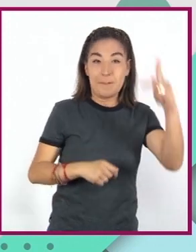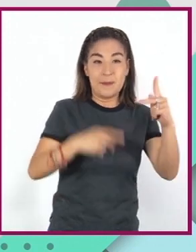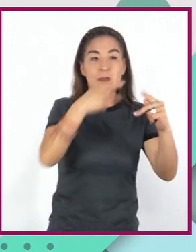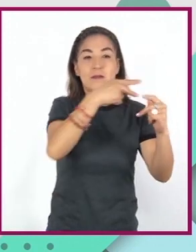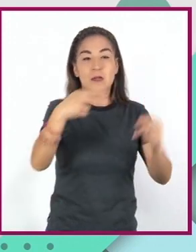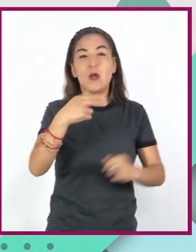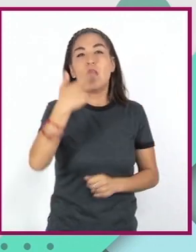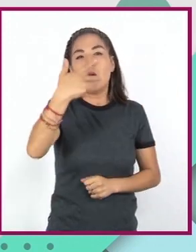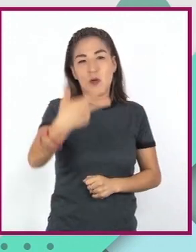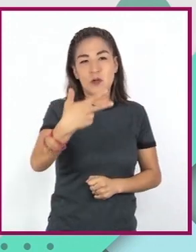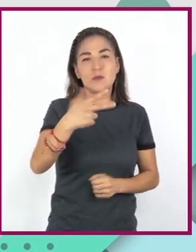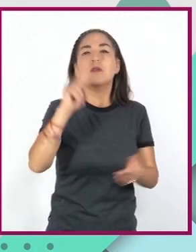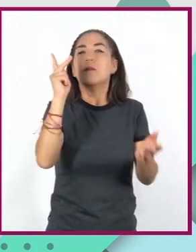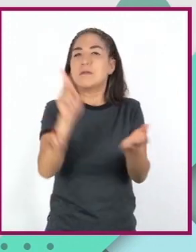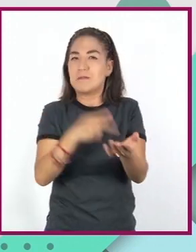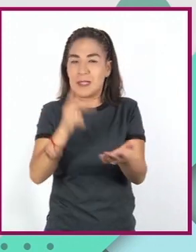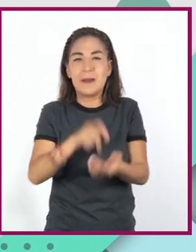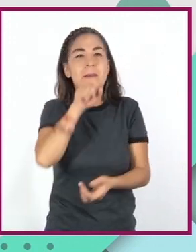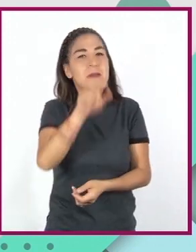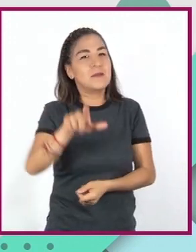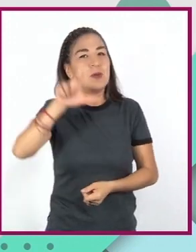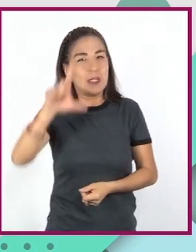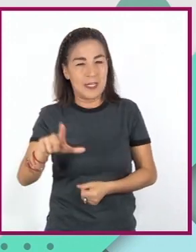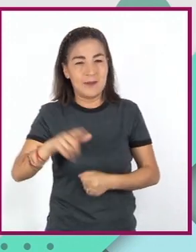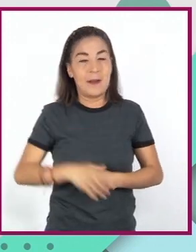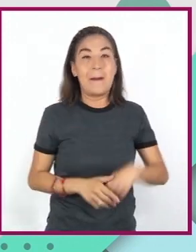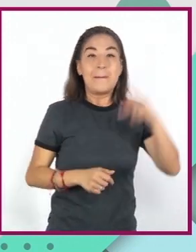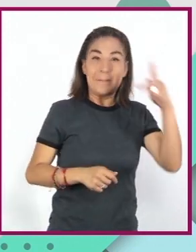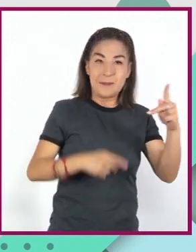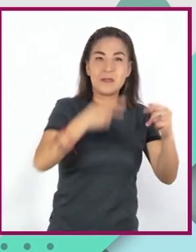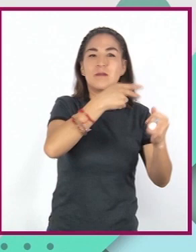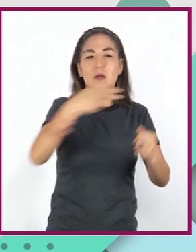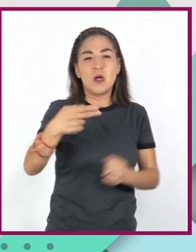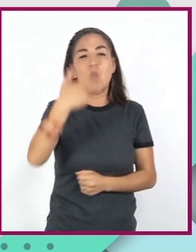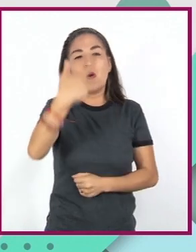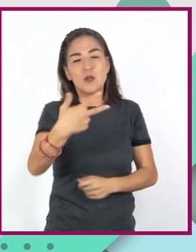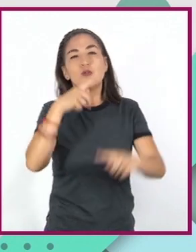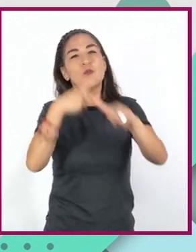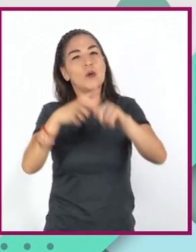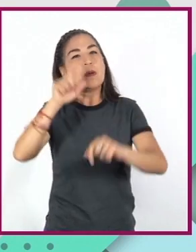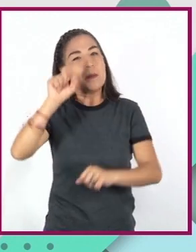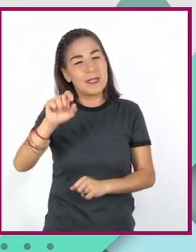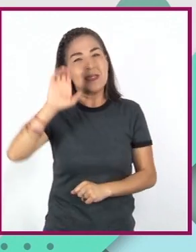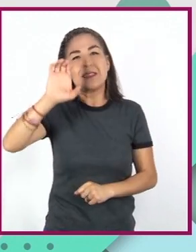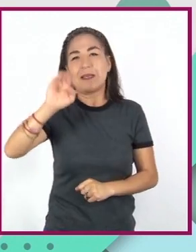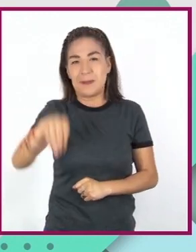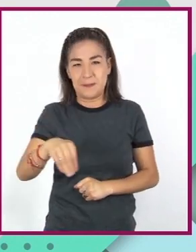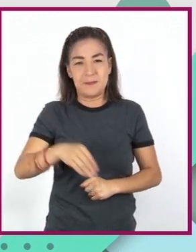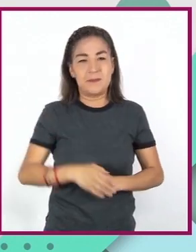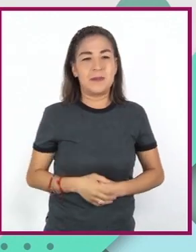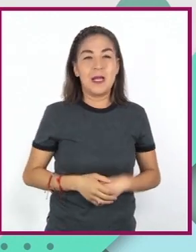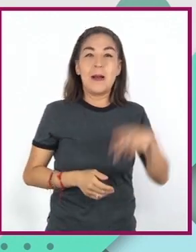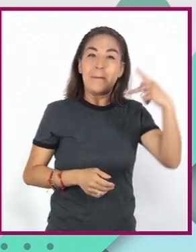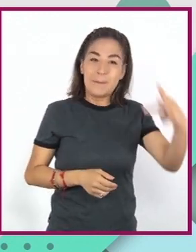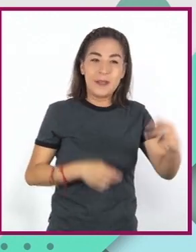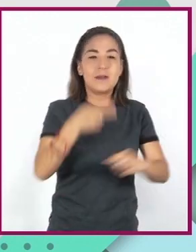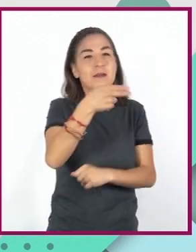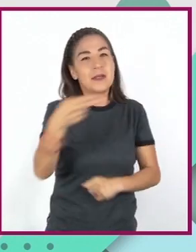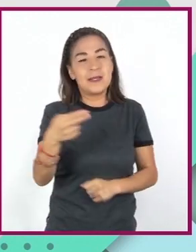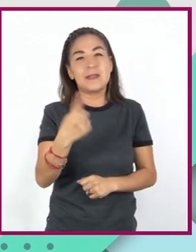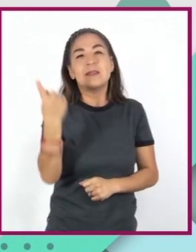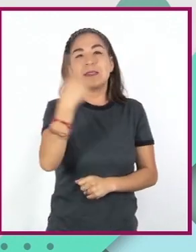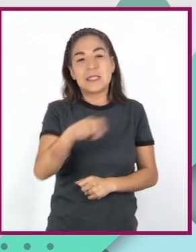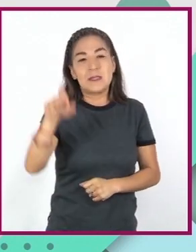a 8 veces el lado. Perímetro es igual a 8 por 20 centímetros. Perímetro es